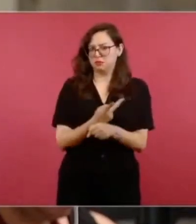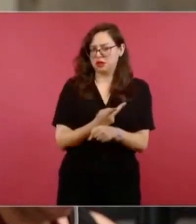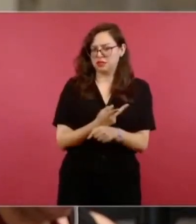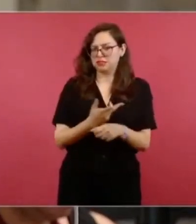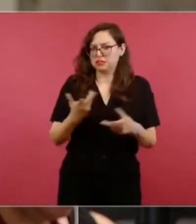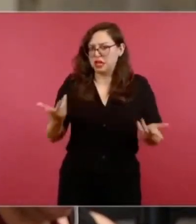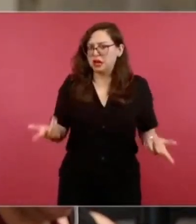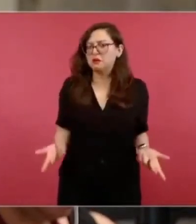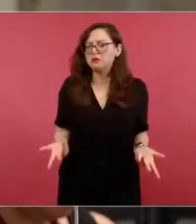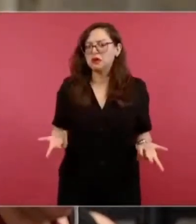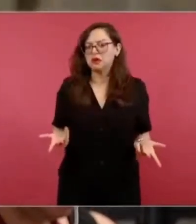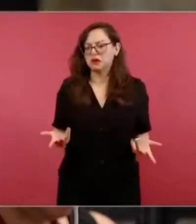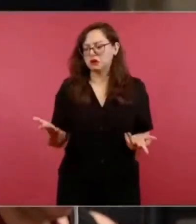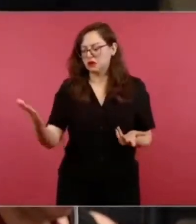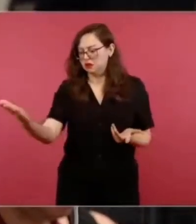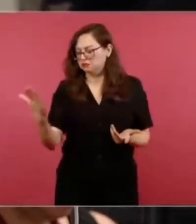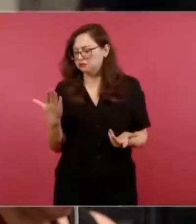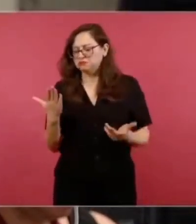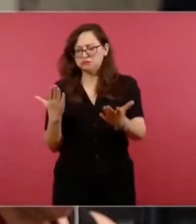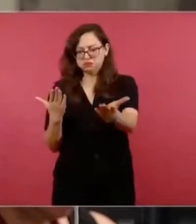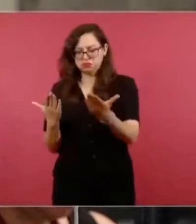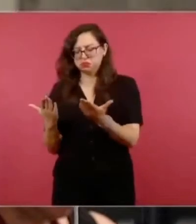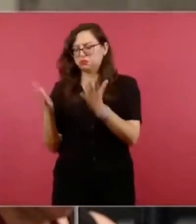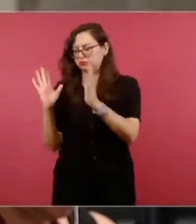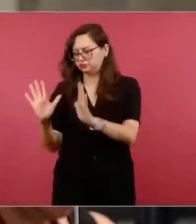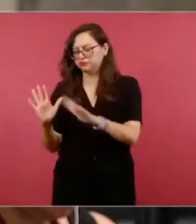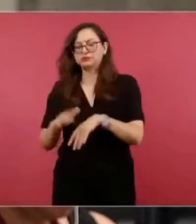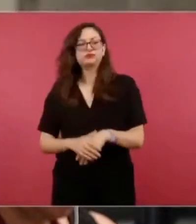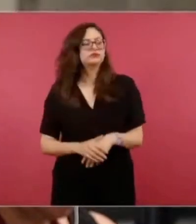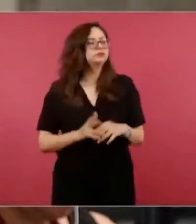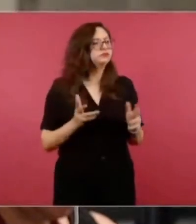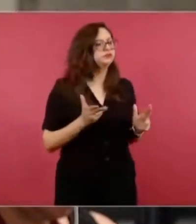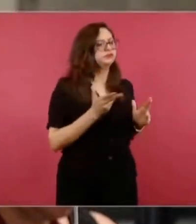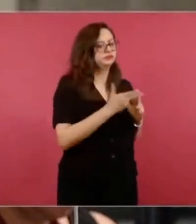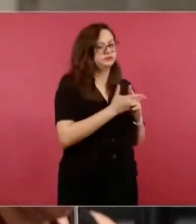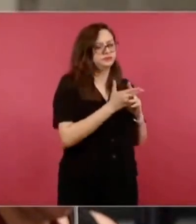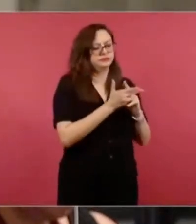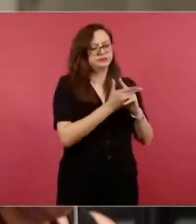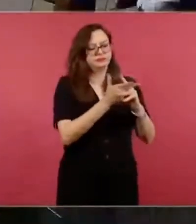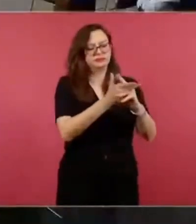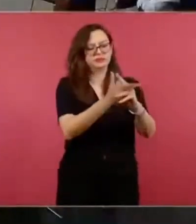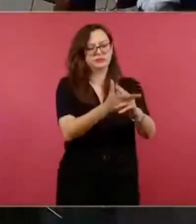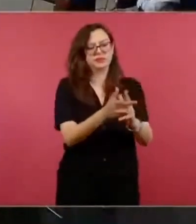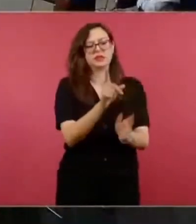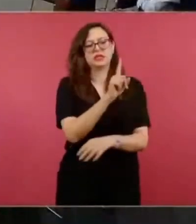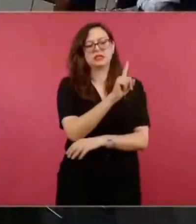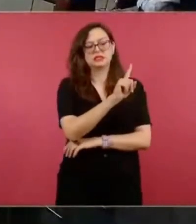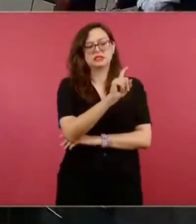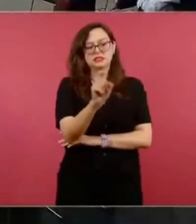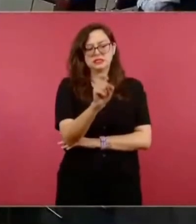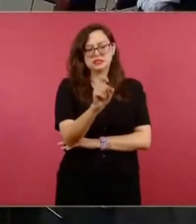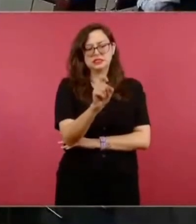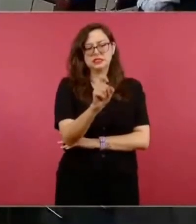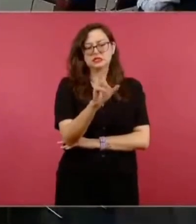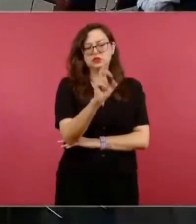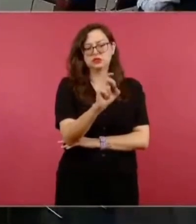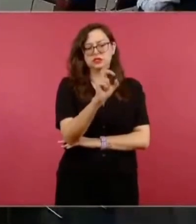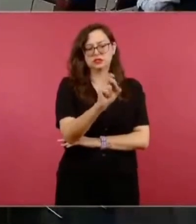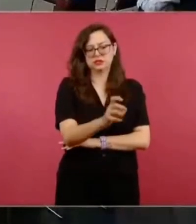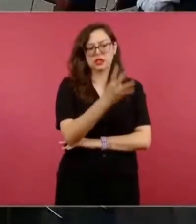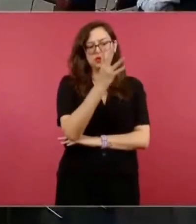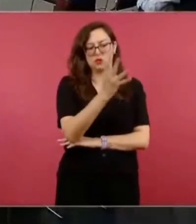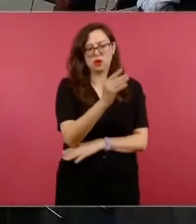gobierno reporta en homicidios dolosos. Hasta ahora van más de 170,000, que son 34,000 más que en el sexenio de Enrique Peña Nieto